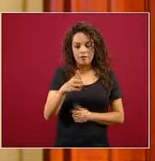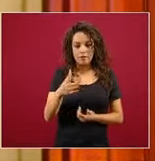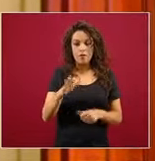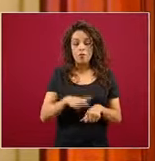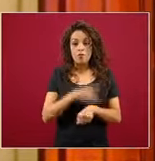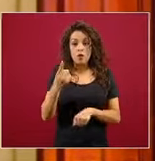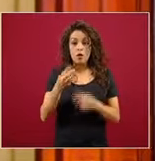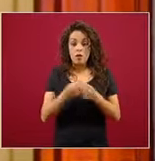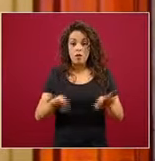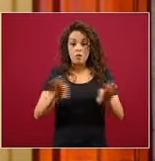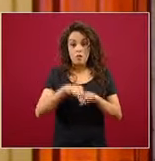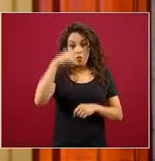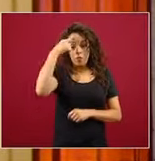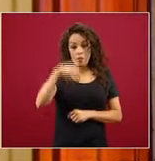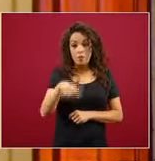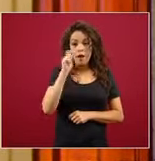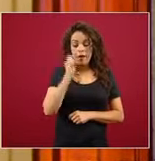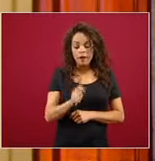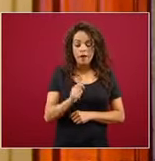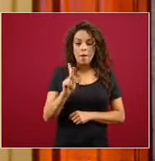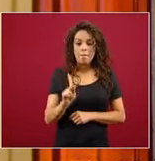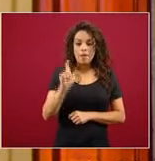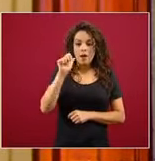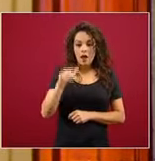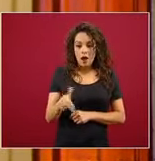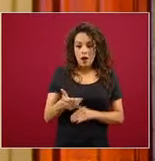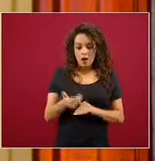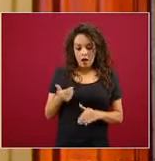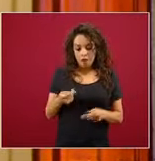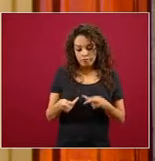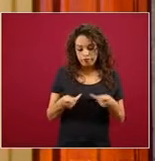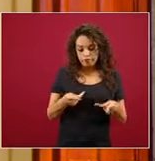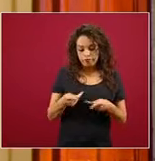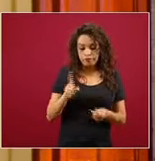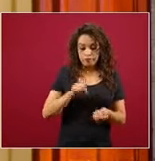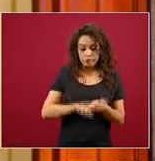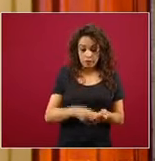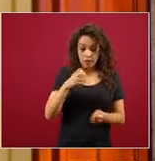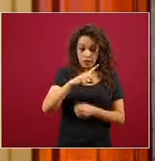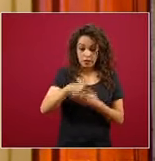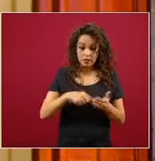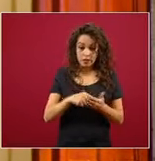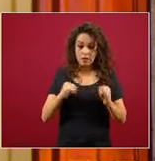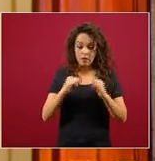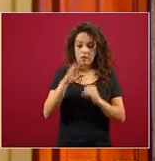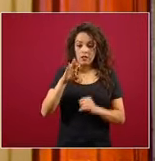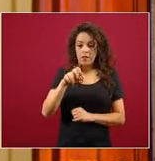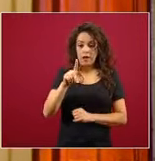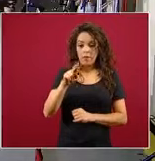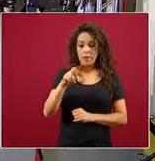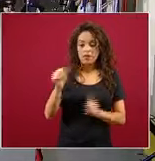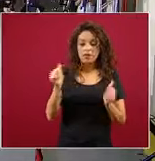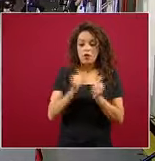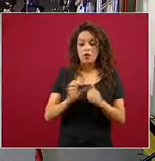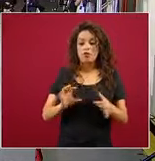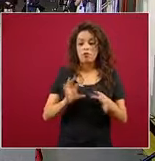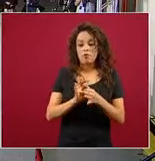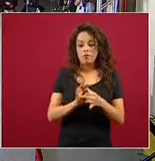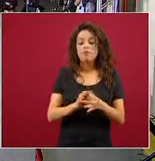de planeación que hemos tenido dentro del Senaprece en el programa de adultos